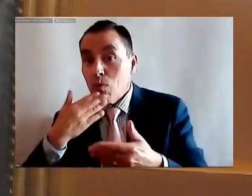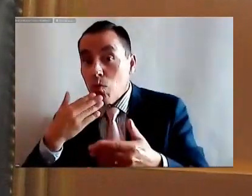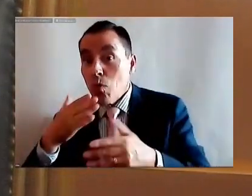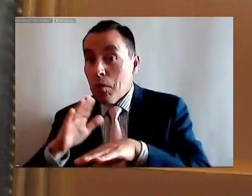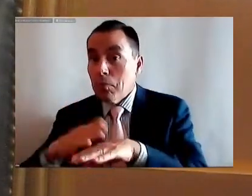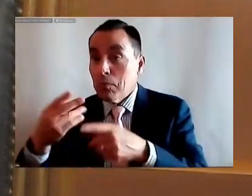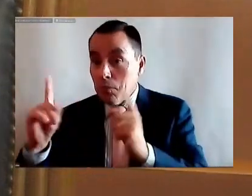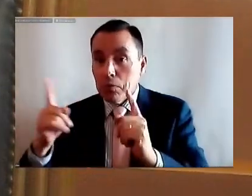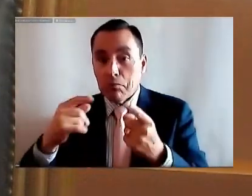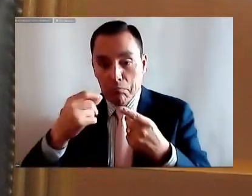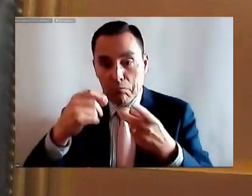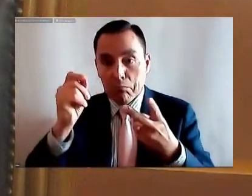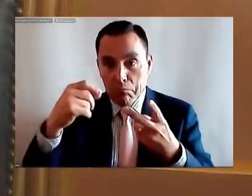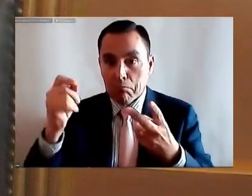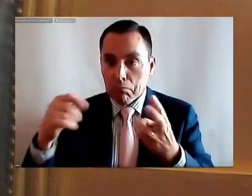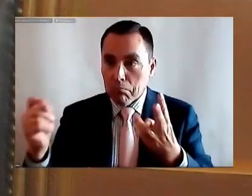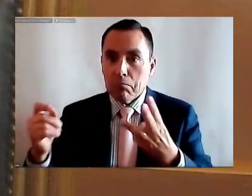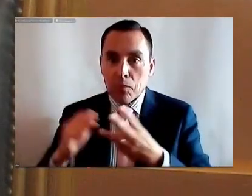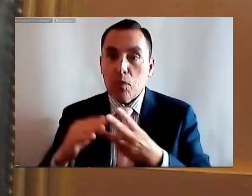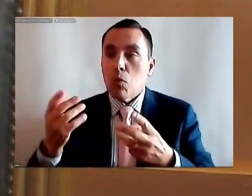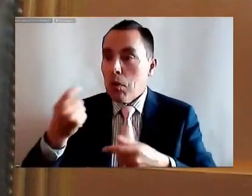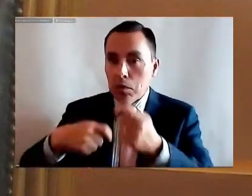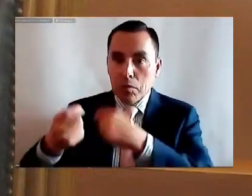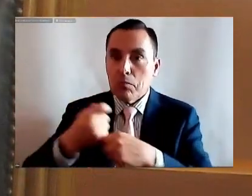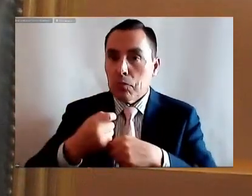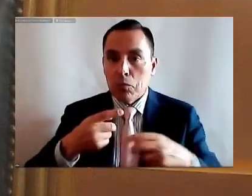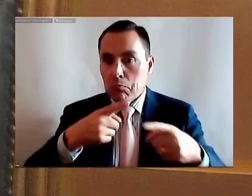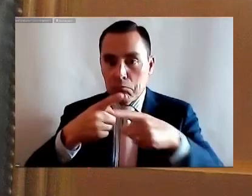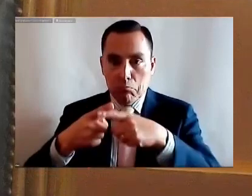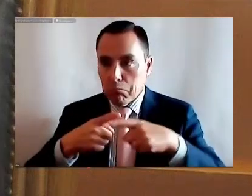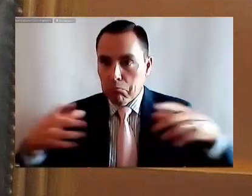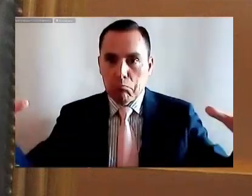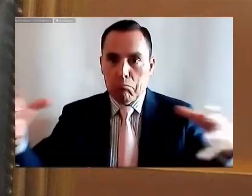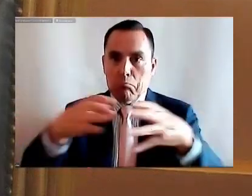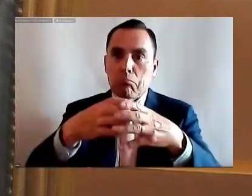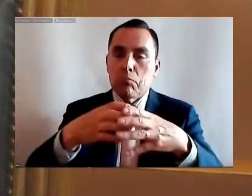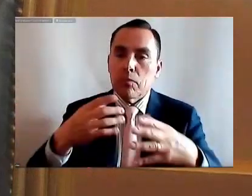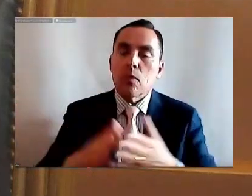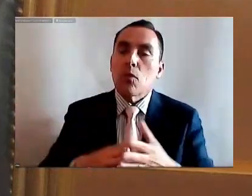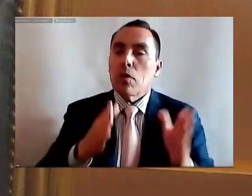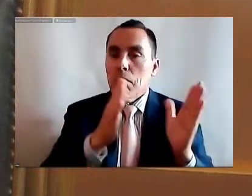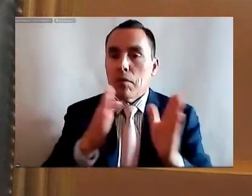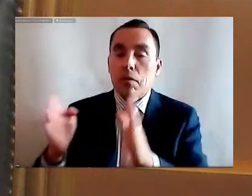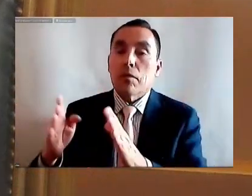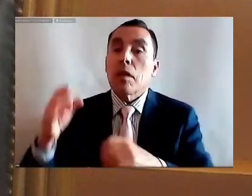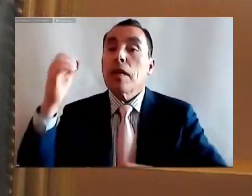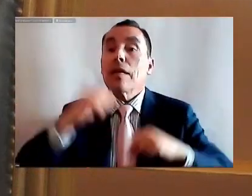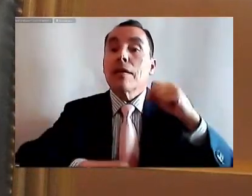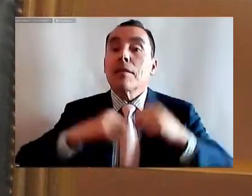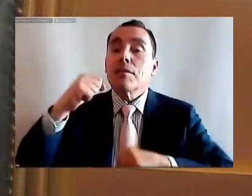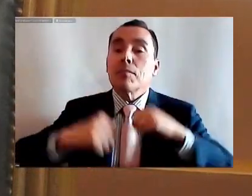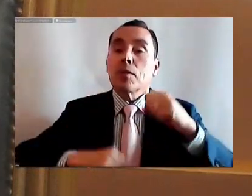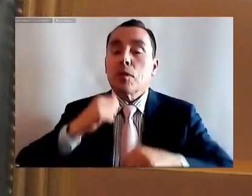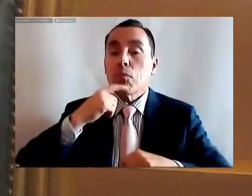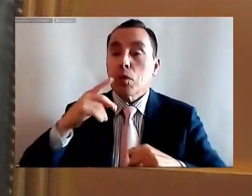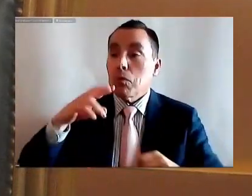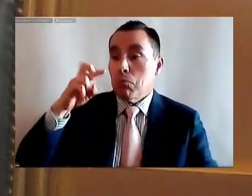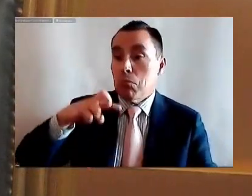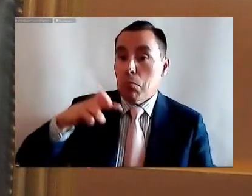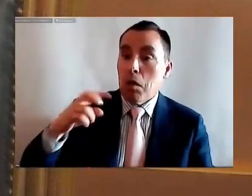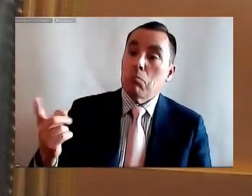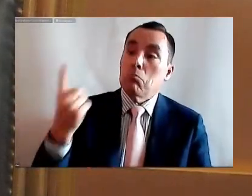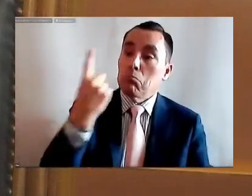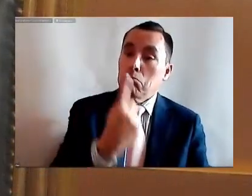en muchos países se hace a través de la negociación colectiva y de acuerdo a las realidades de cada empresa, pero si se innova, si se crean